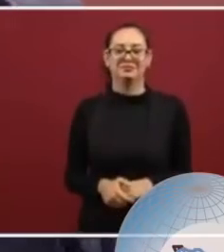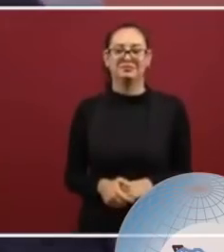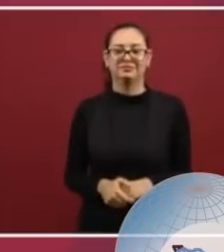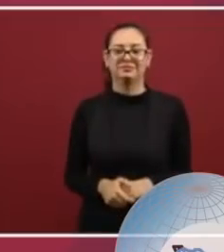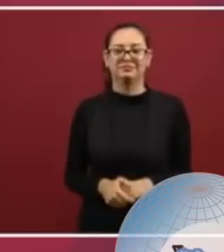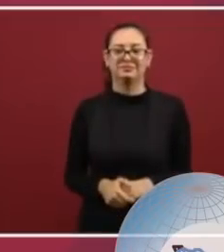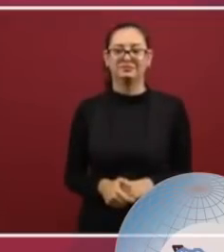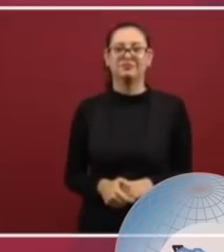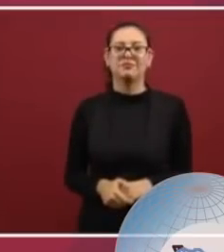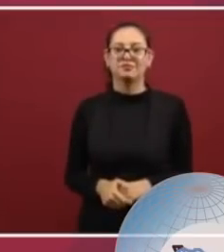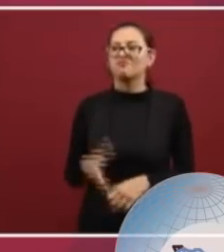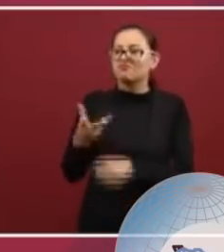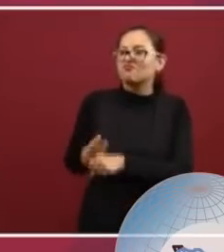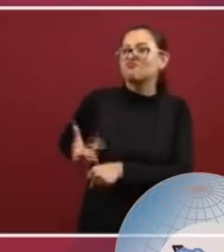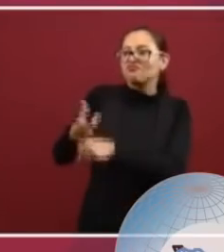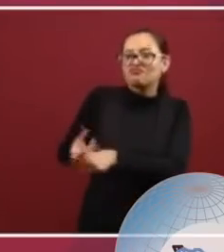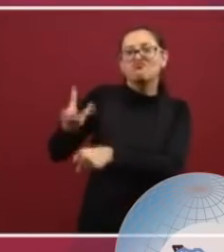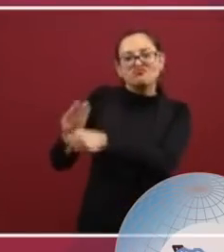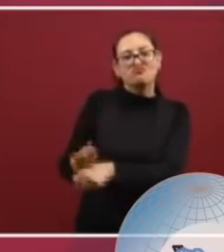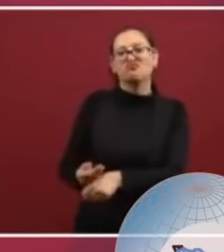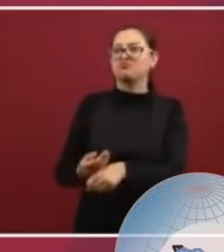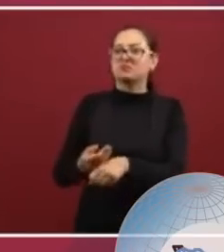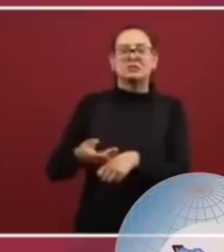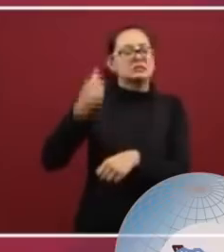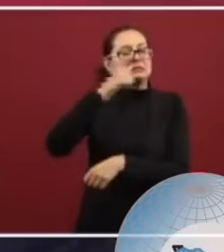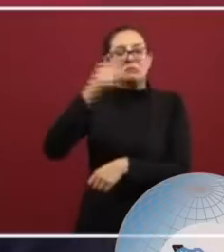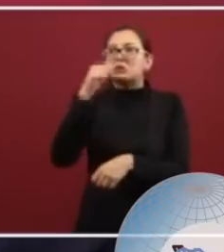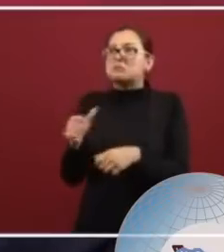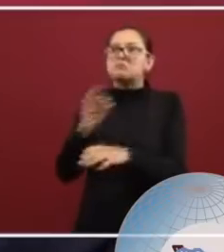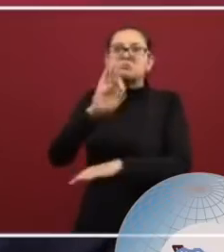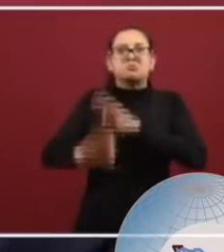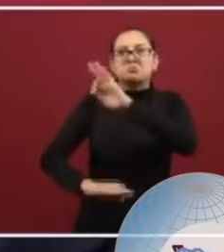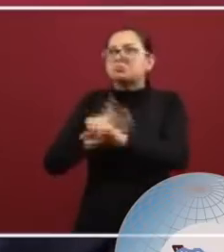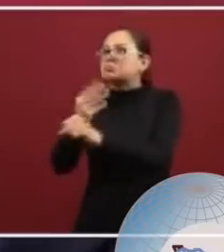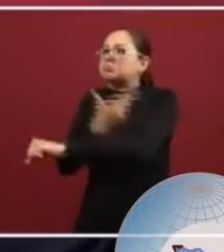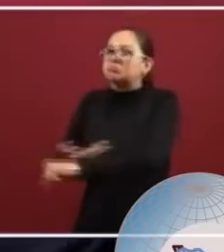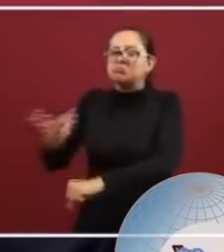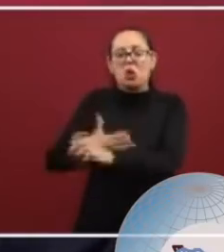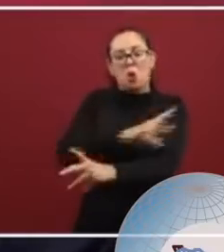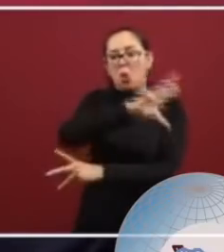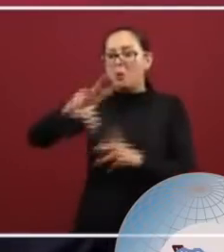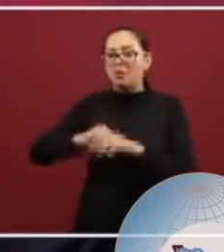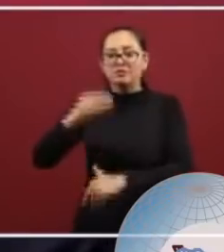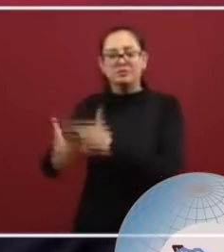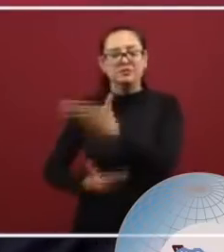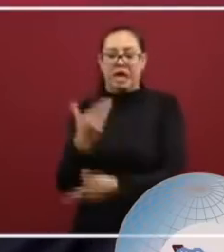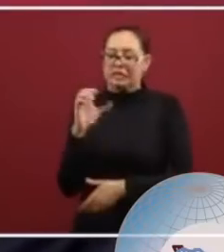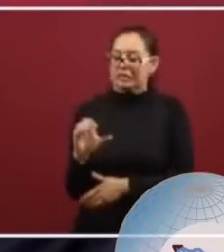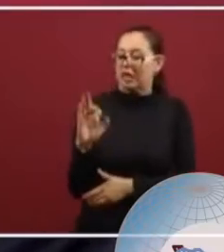para el mantenimiento de las líneas y para todo el servicio. Es una empresa